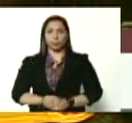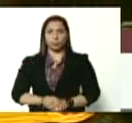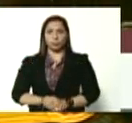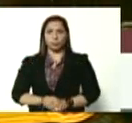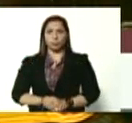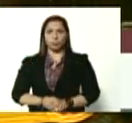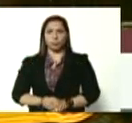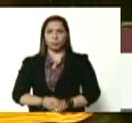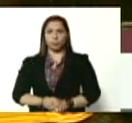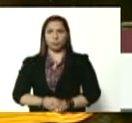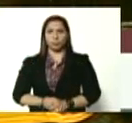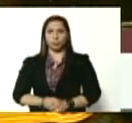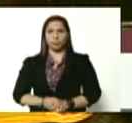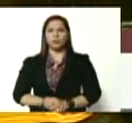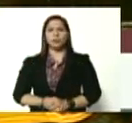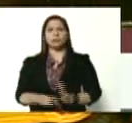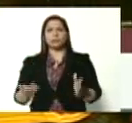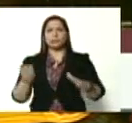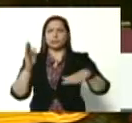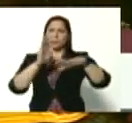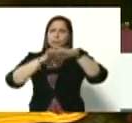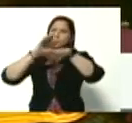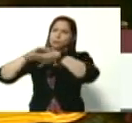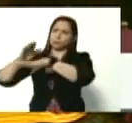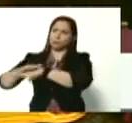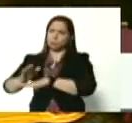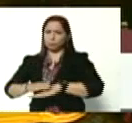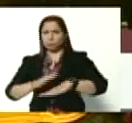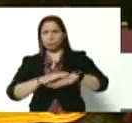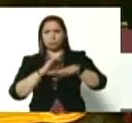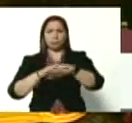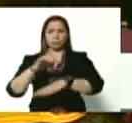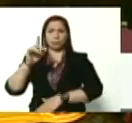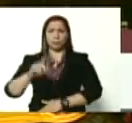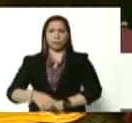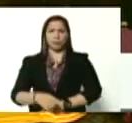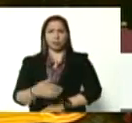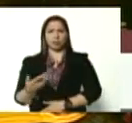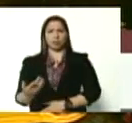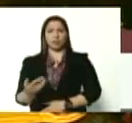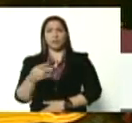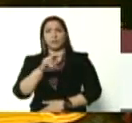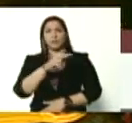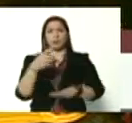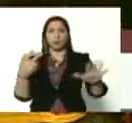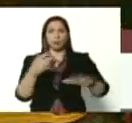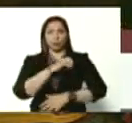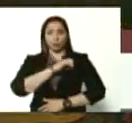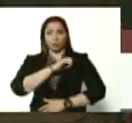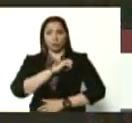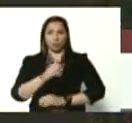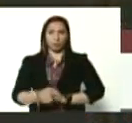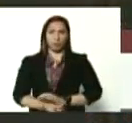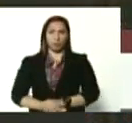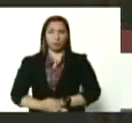narra lo que ha venido ocurriendo en lo que ocurrió aquí él 28 de enero de